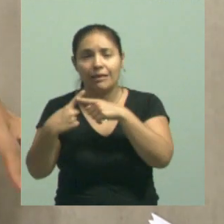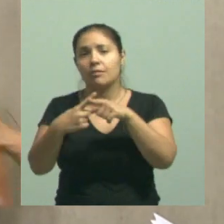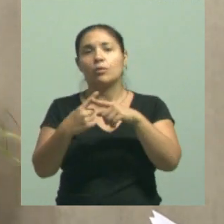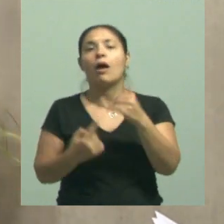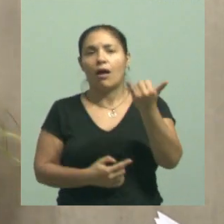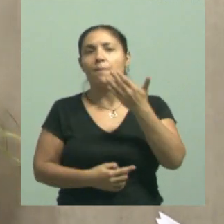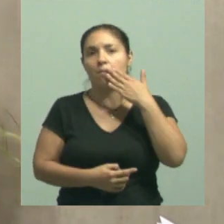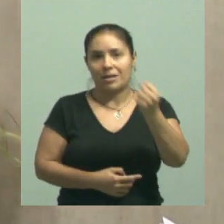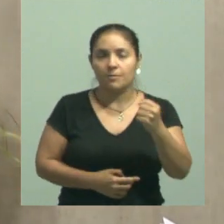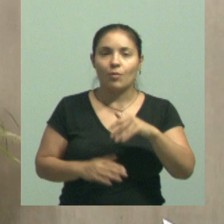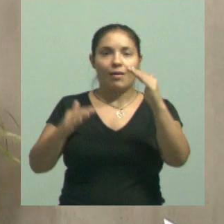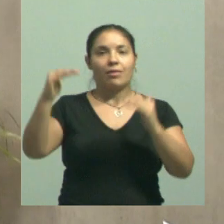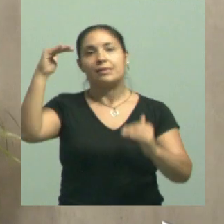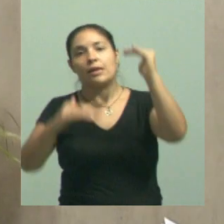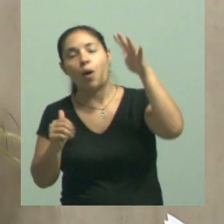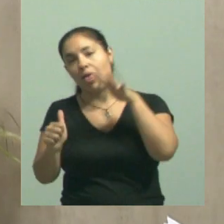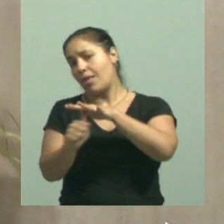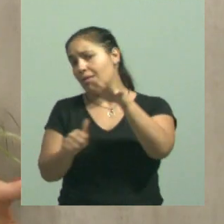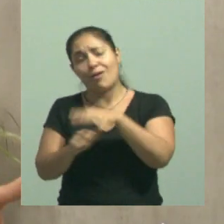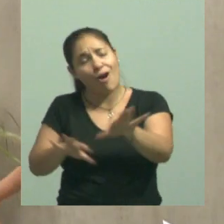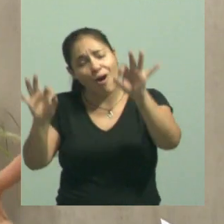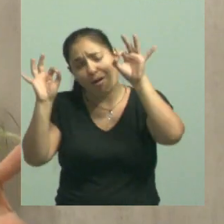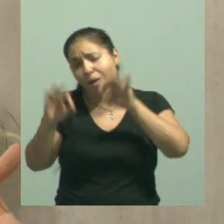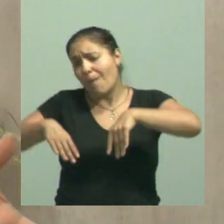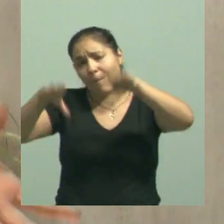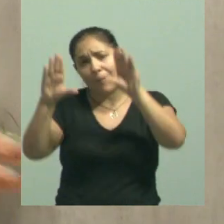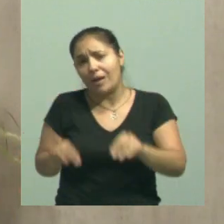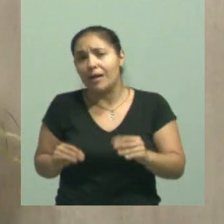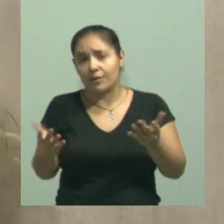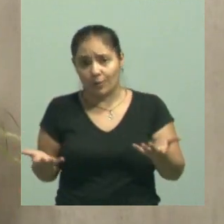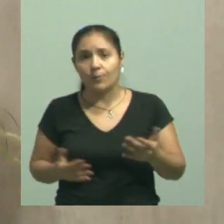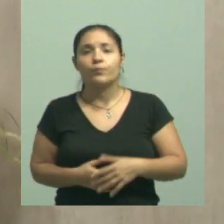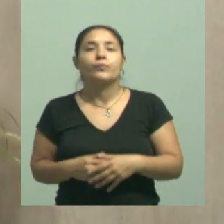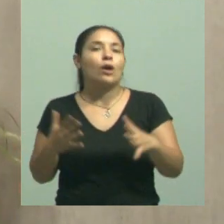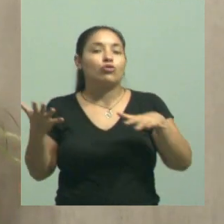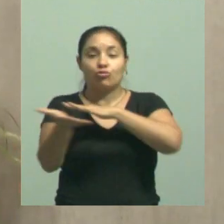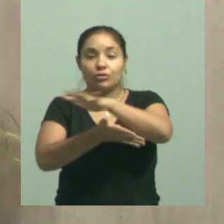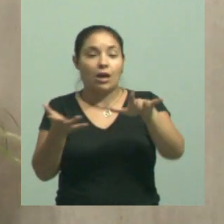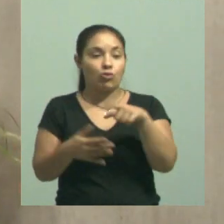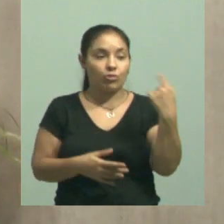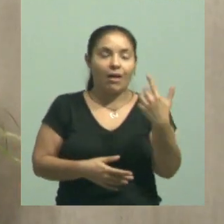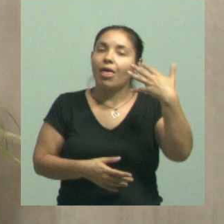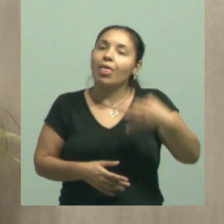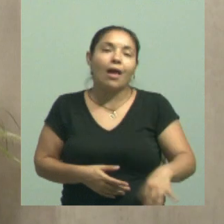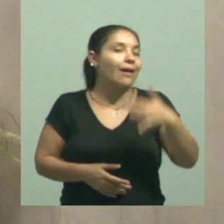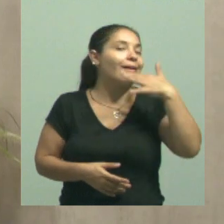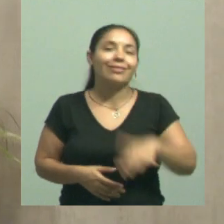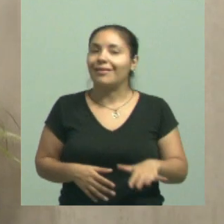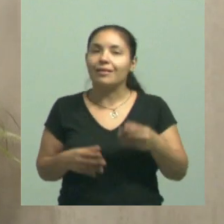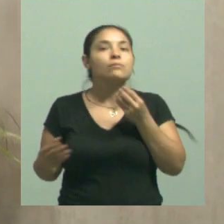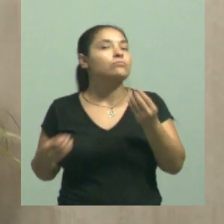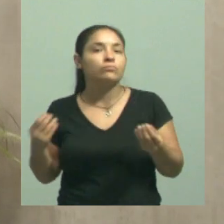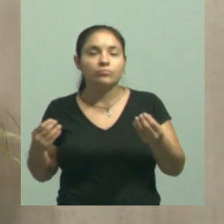atraviesa la desigualdad de género que existe estructural. Entonces, como sociedad tenemos que entender que hay un paso más que